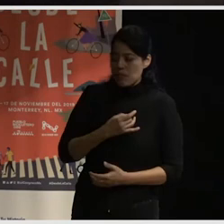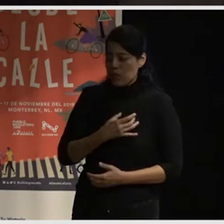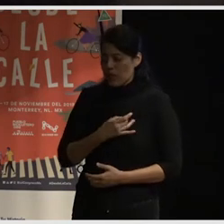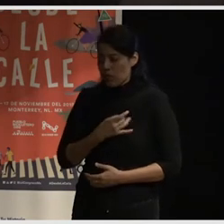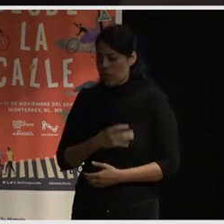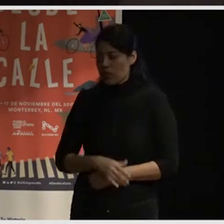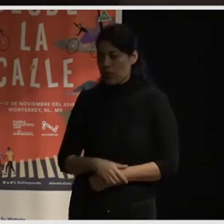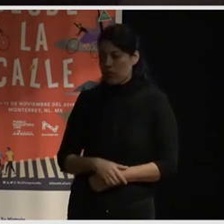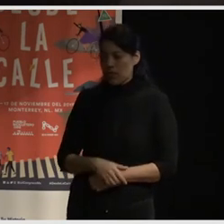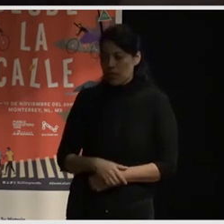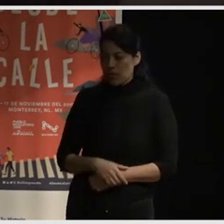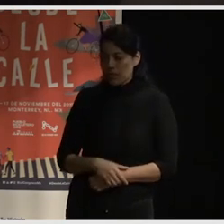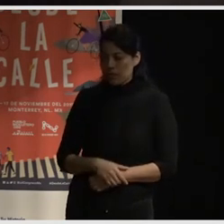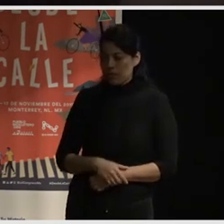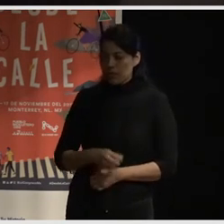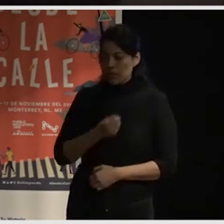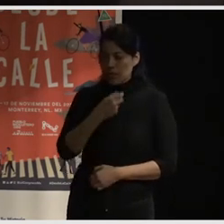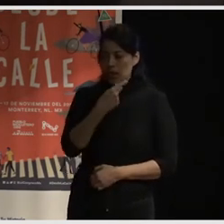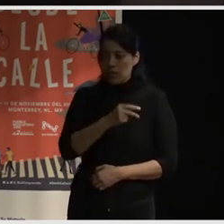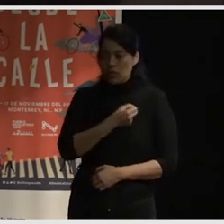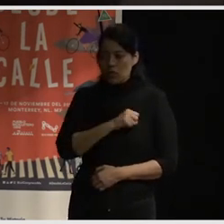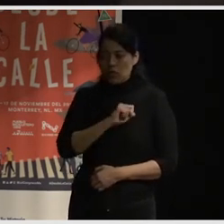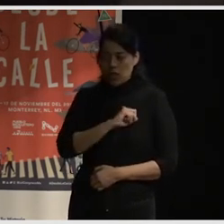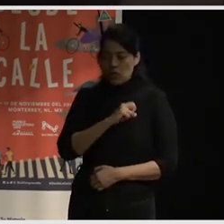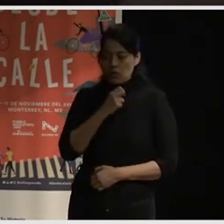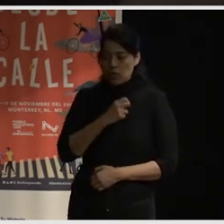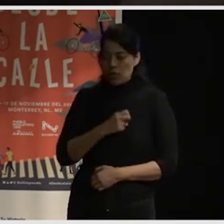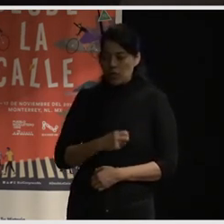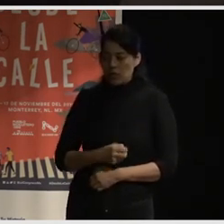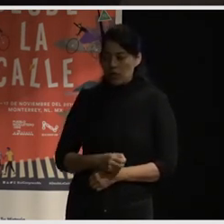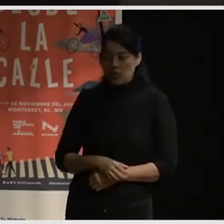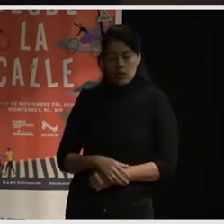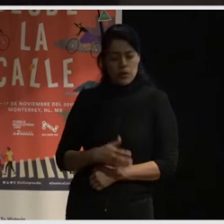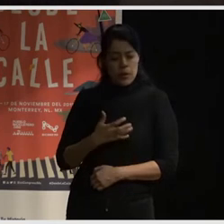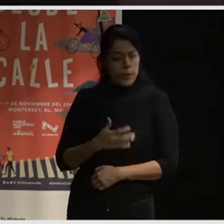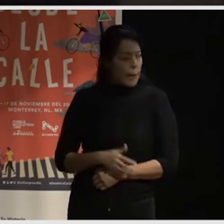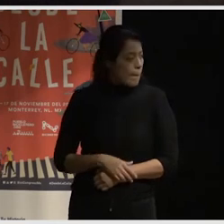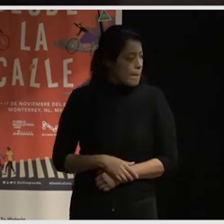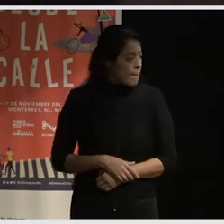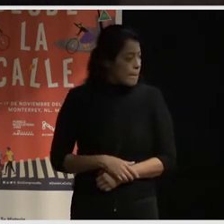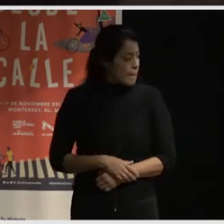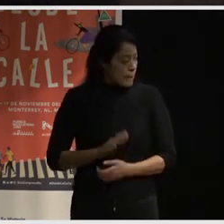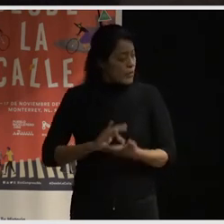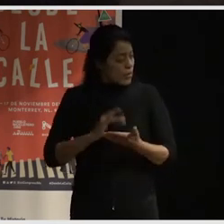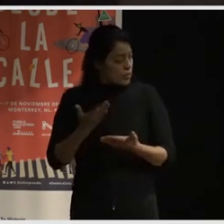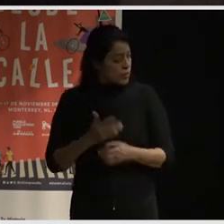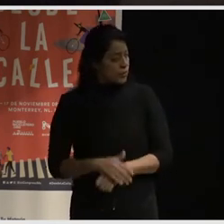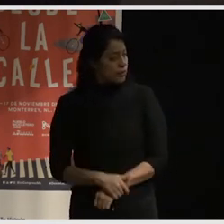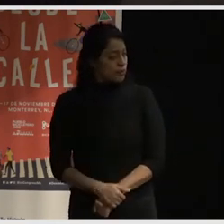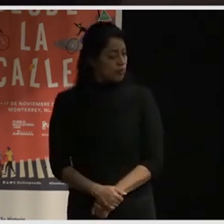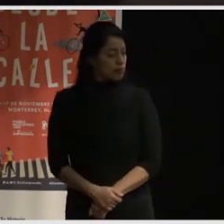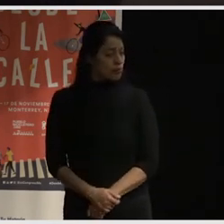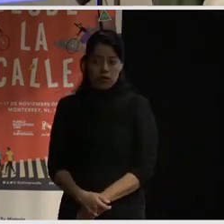de su salud que finalmente lo que lo que realmente cuenta muchas gracias